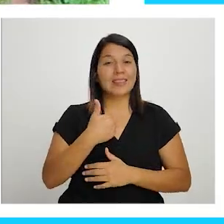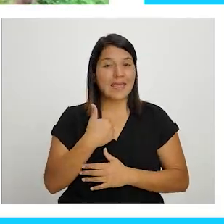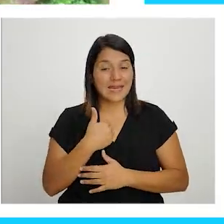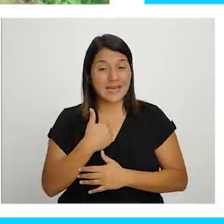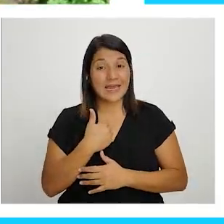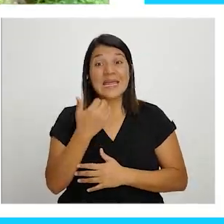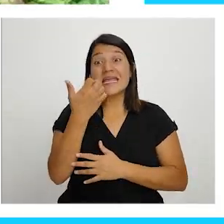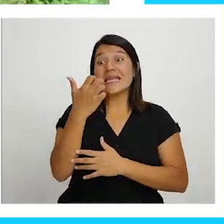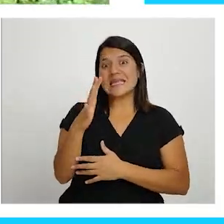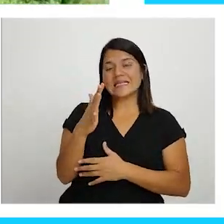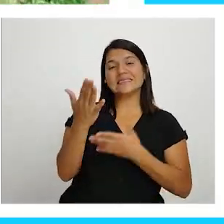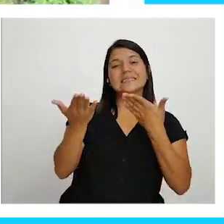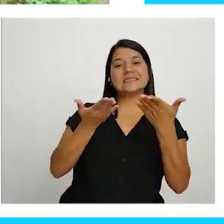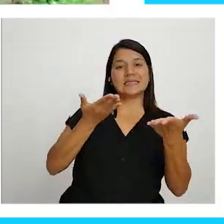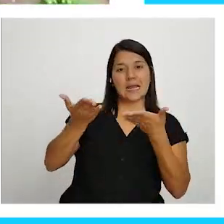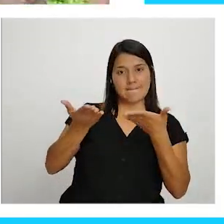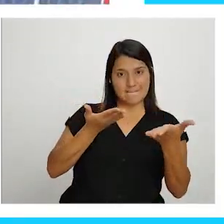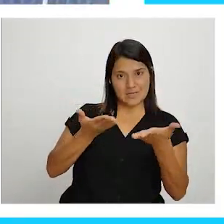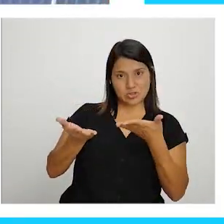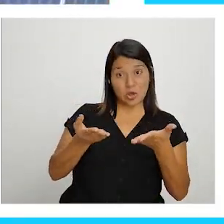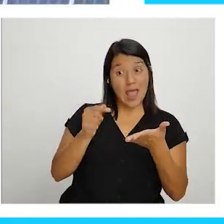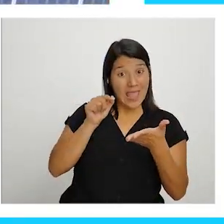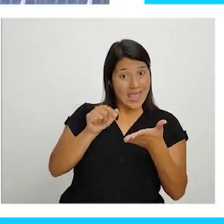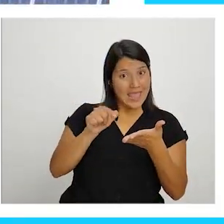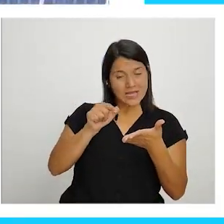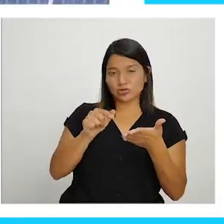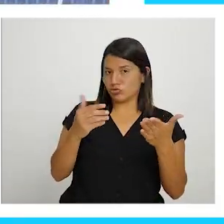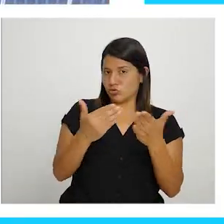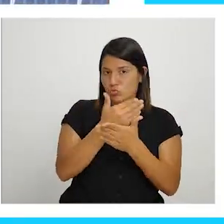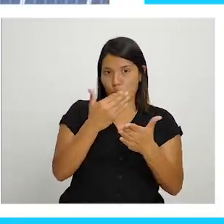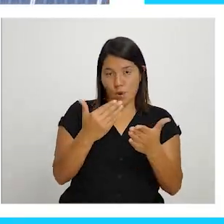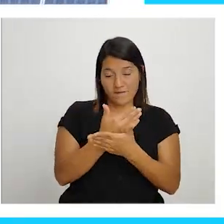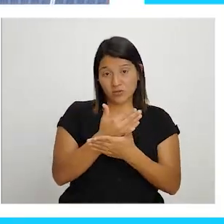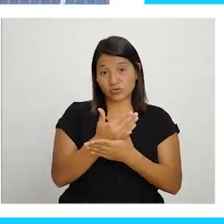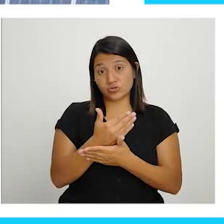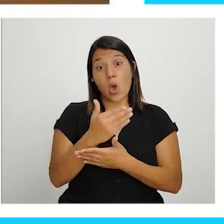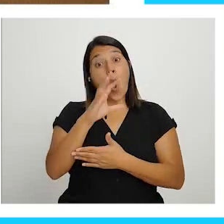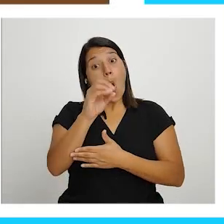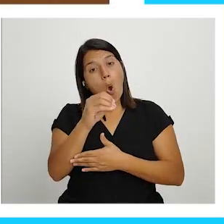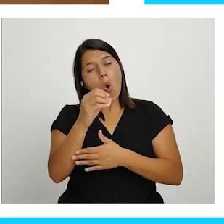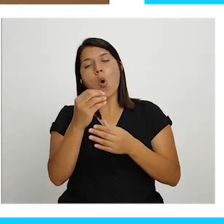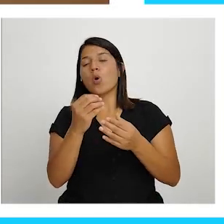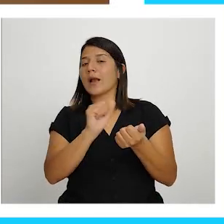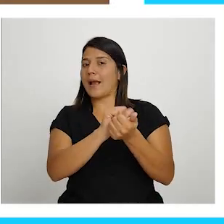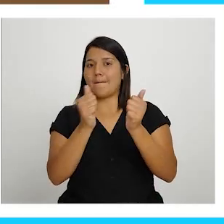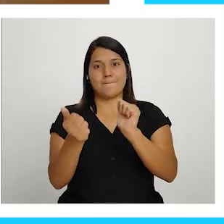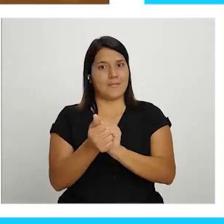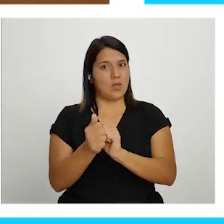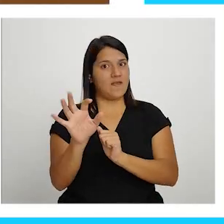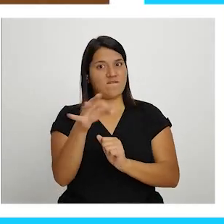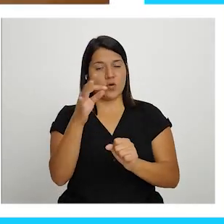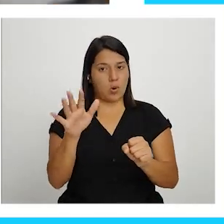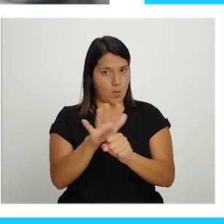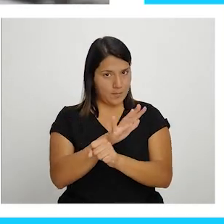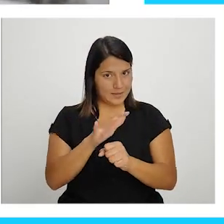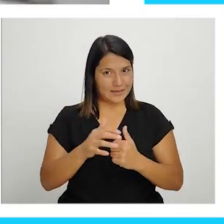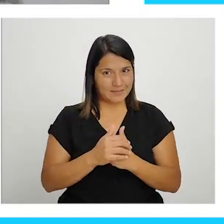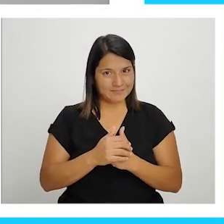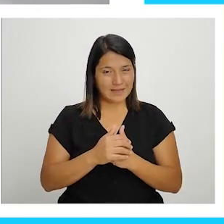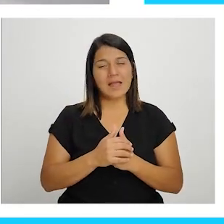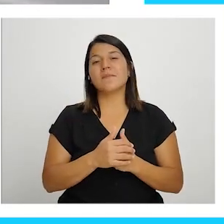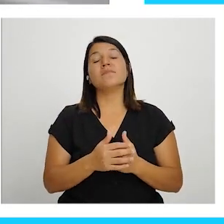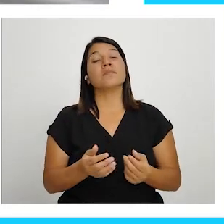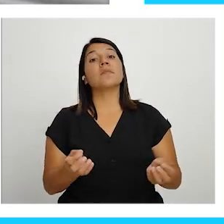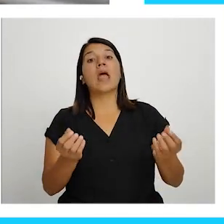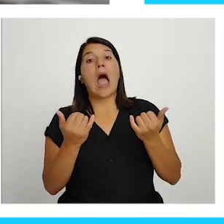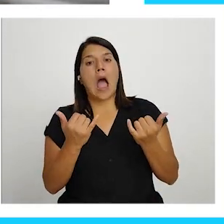15 productos que son totalmente nuevos o absolutamente reformulados, mucho más puestos a